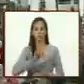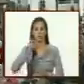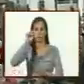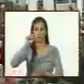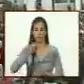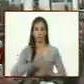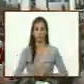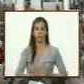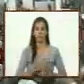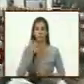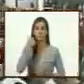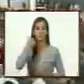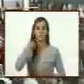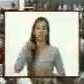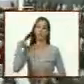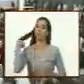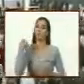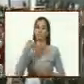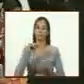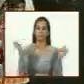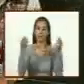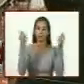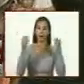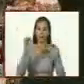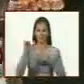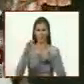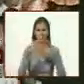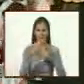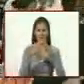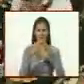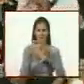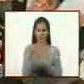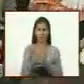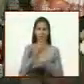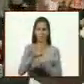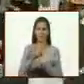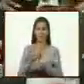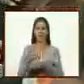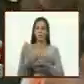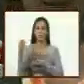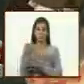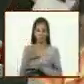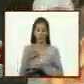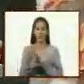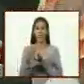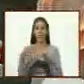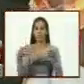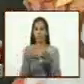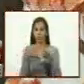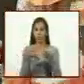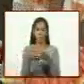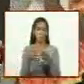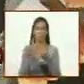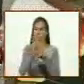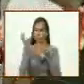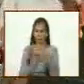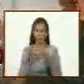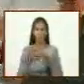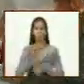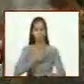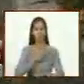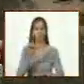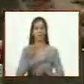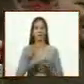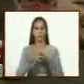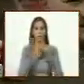socialista. Durante esta celebración, en el Palacio de Miraflores también estuvieron patrimonios culturales vivientes de Venezuela, como